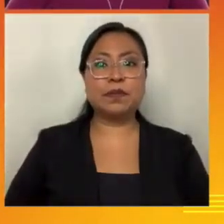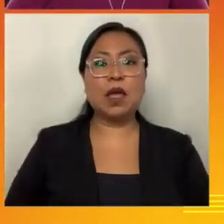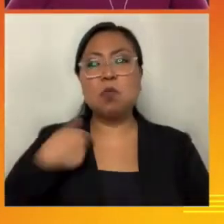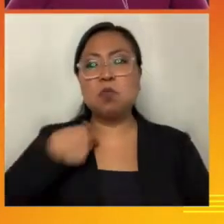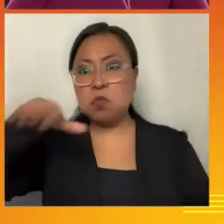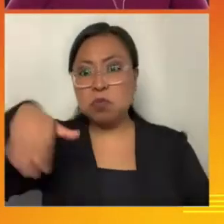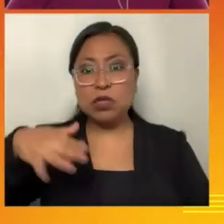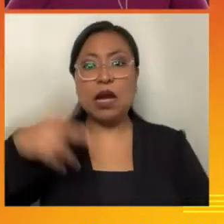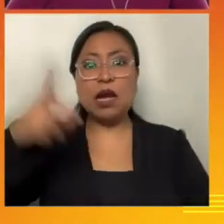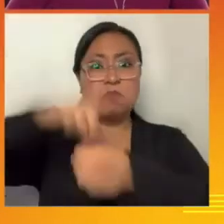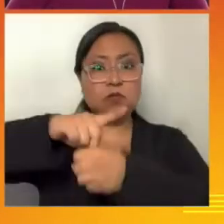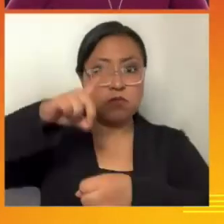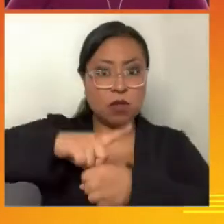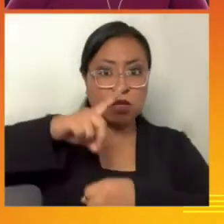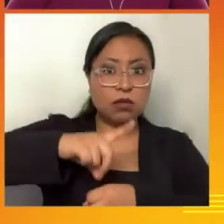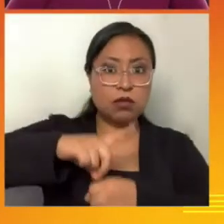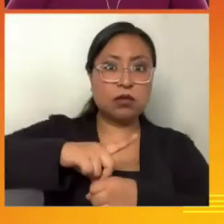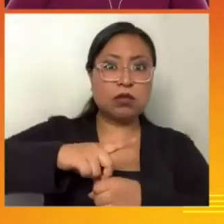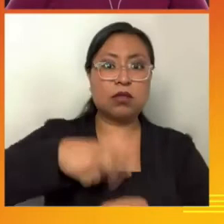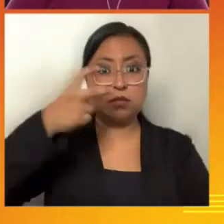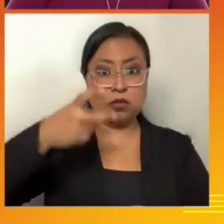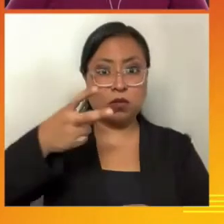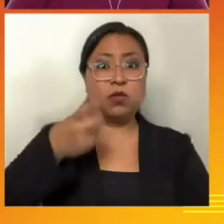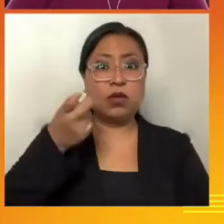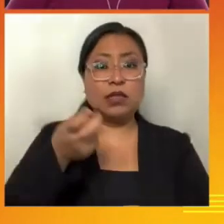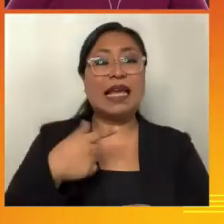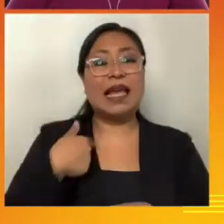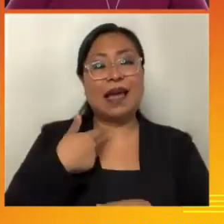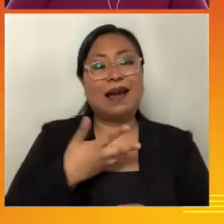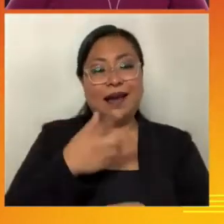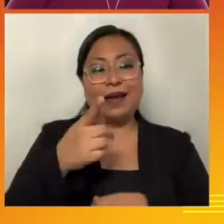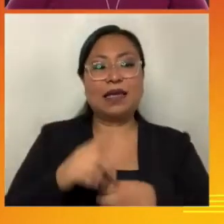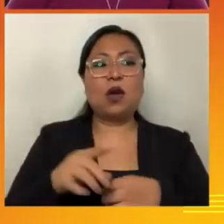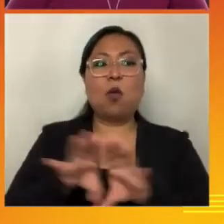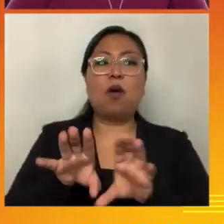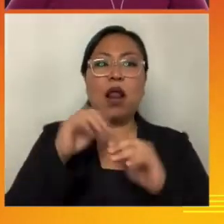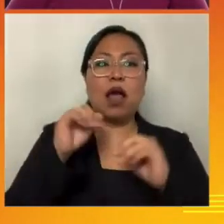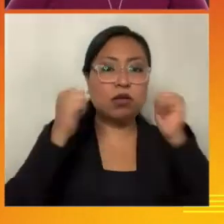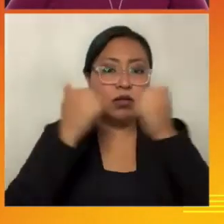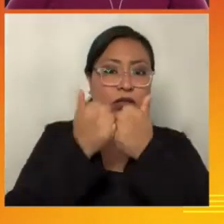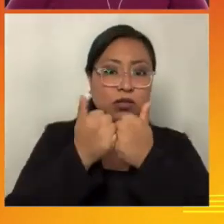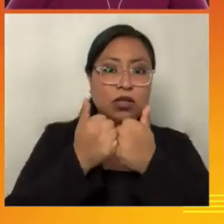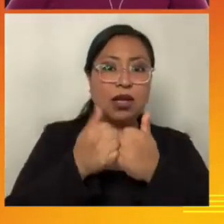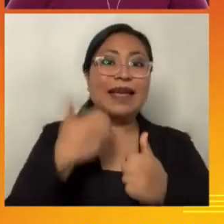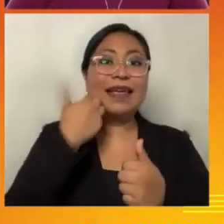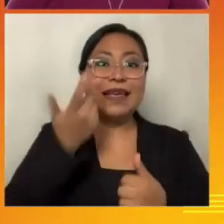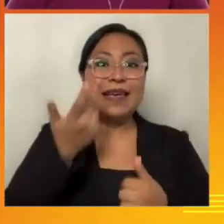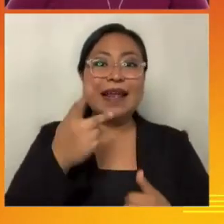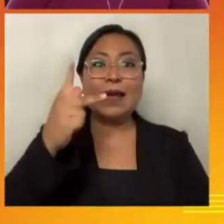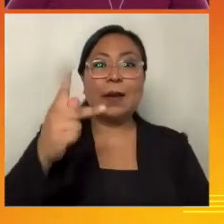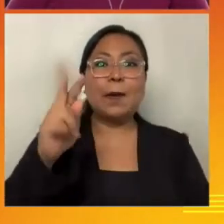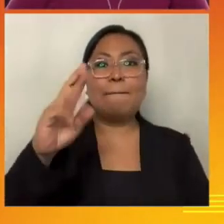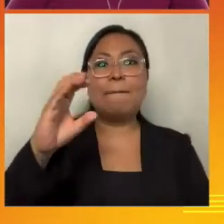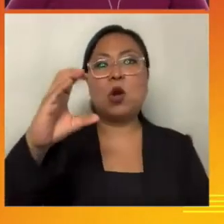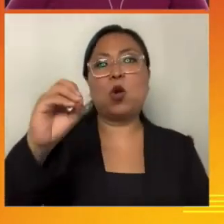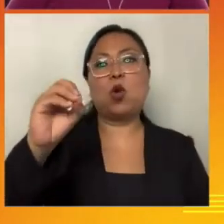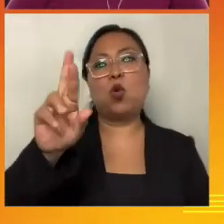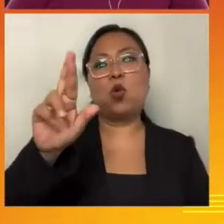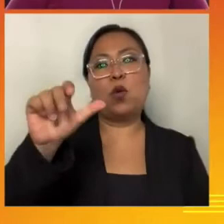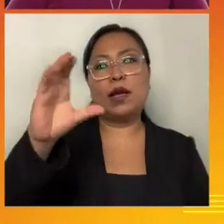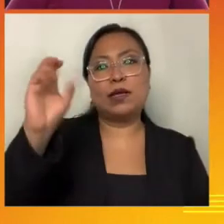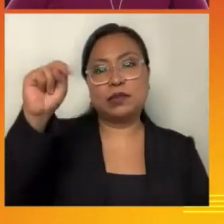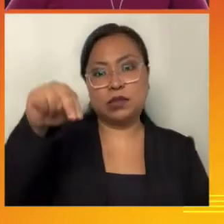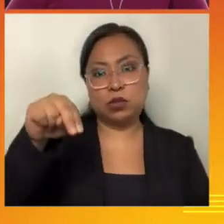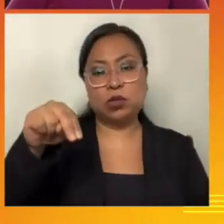de recursos, que es lo que la mayoría de las organizaciones llaman como procuración, el trabajo